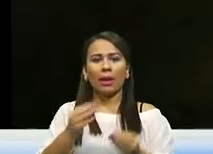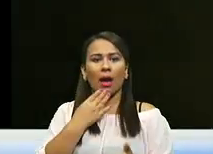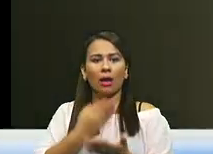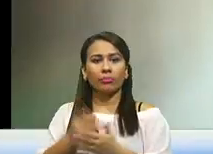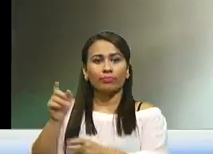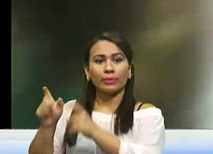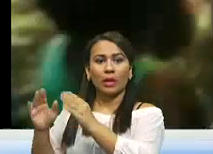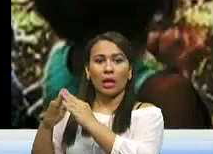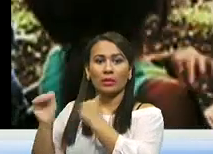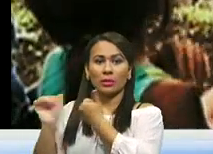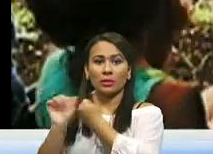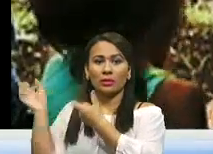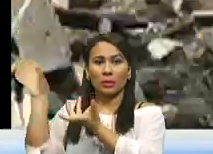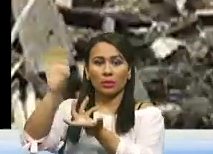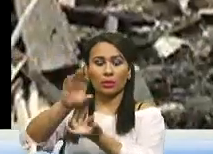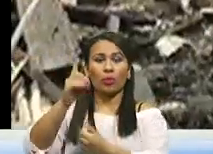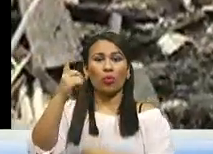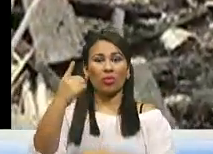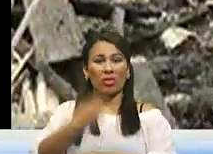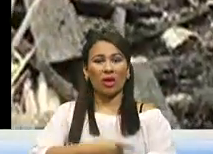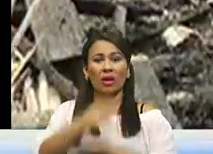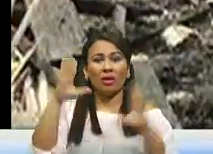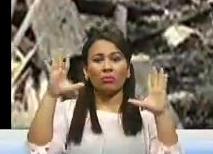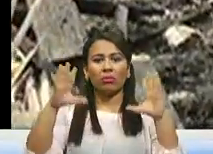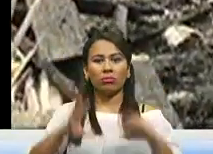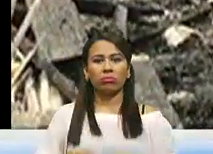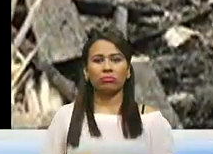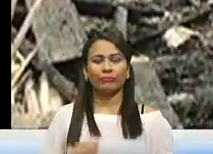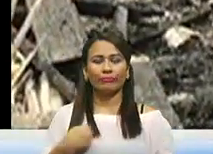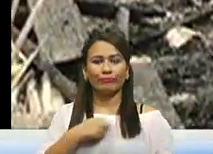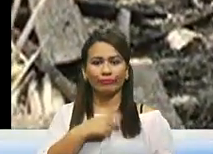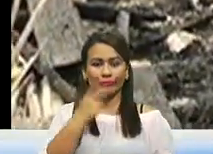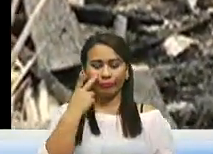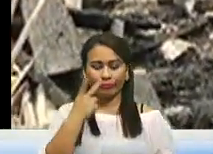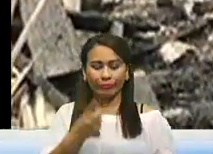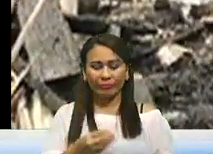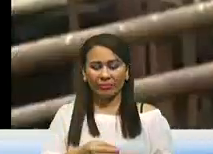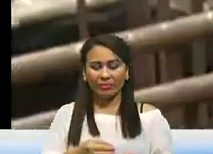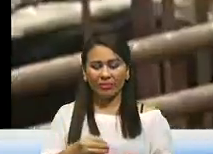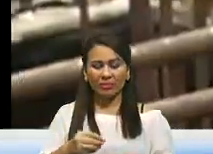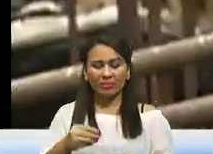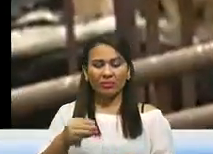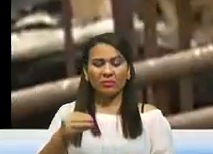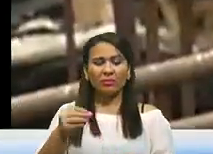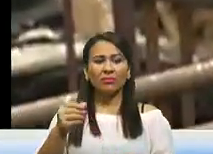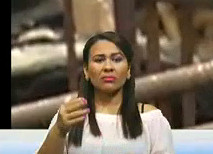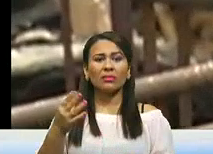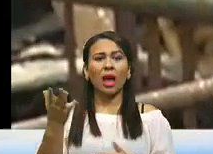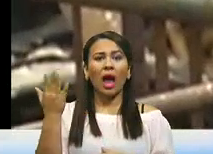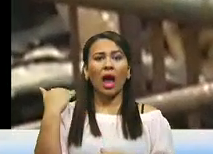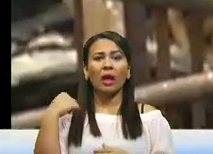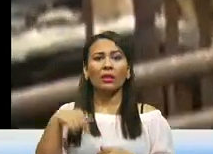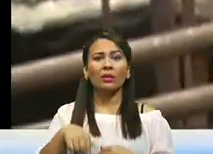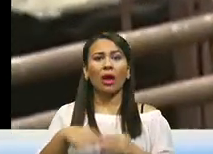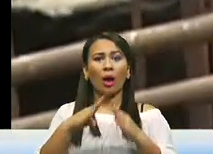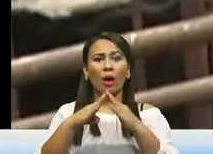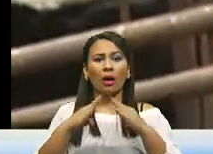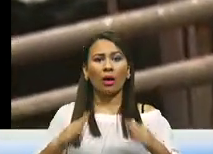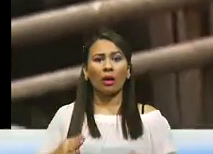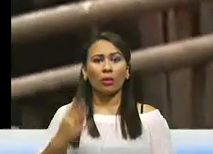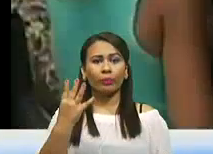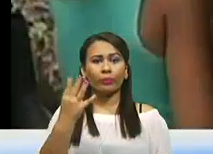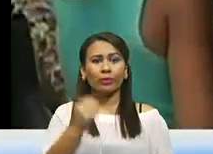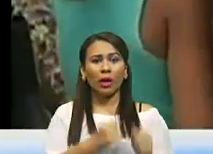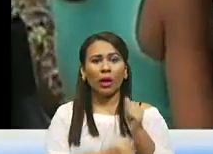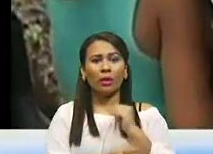todo. Durante el día, la luz del sol permitió descubrir solo cenizas de lo que antes era el hogar de los 4